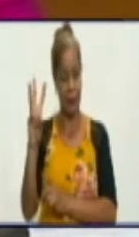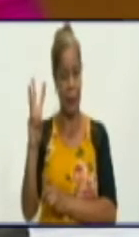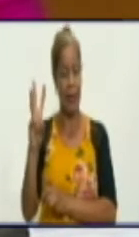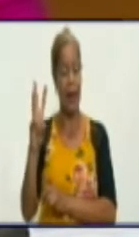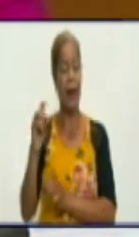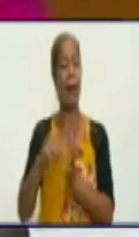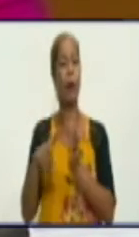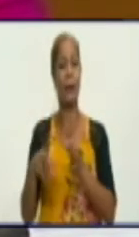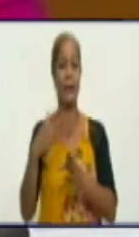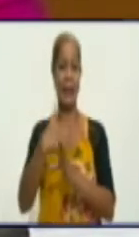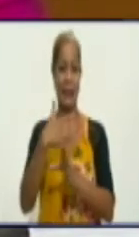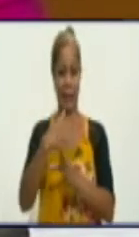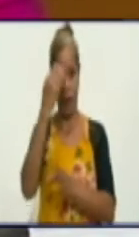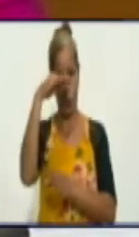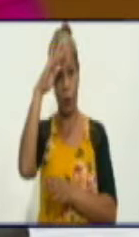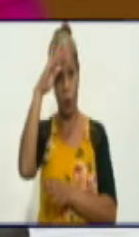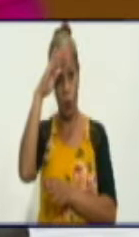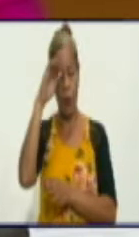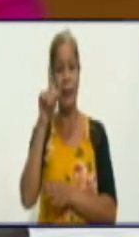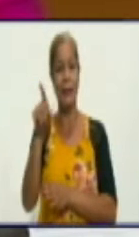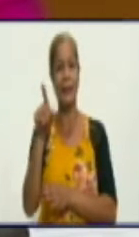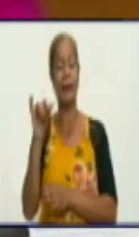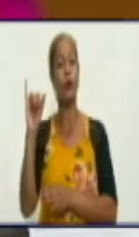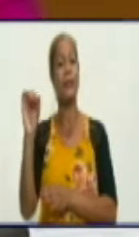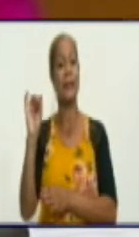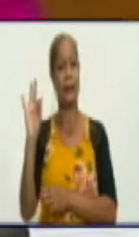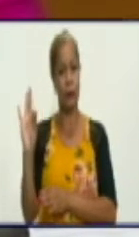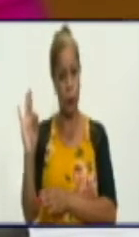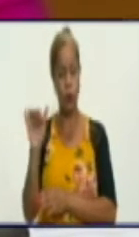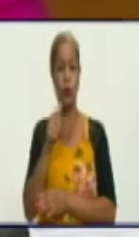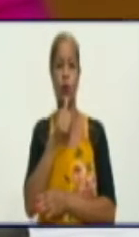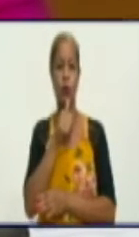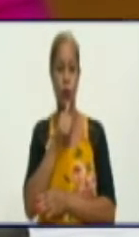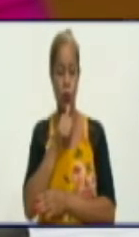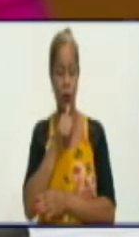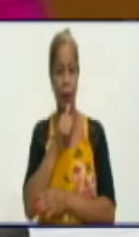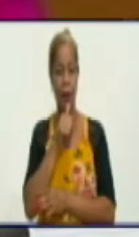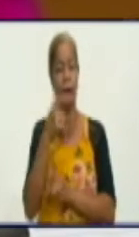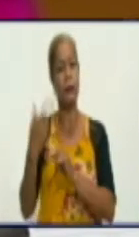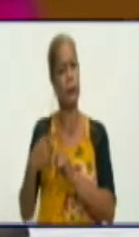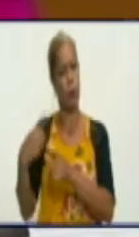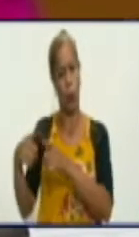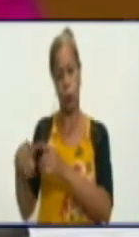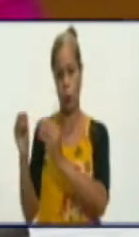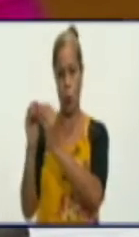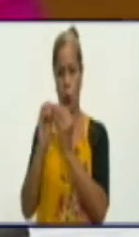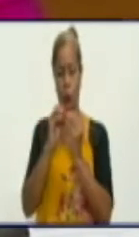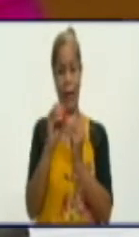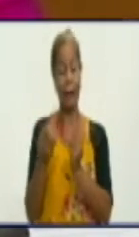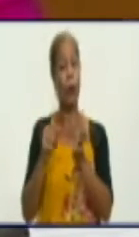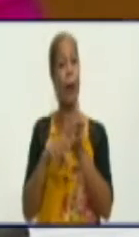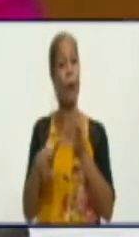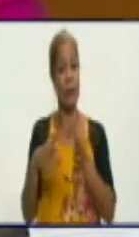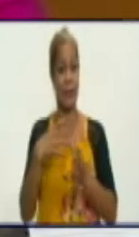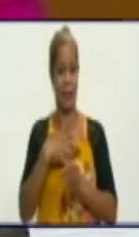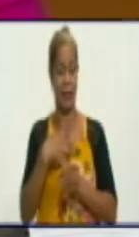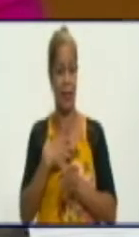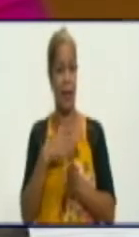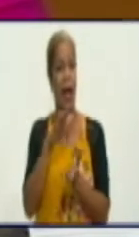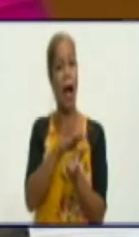Cuba, 178 sospechosos y 738 contactos. La provincia acumula ya un total de